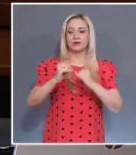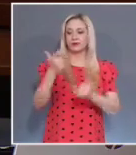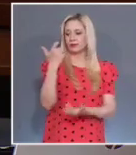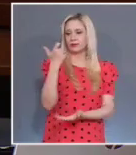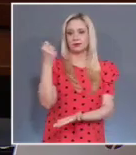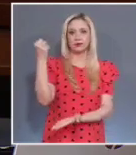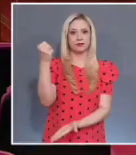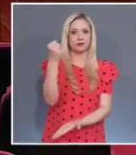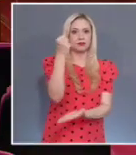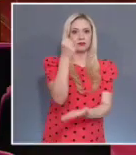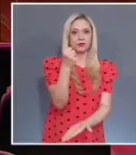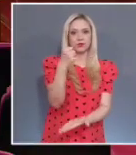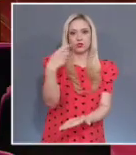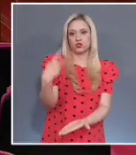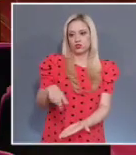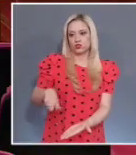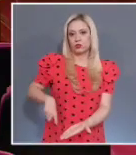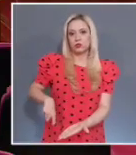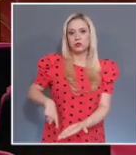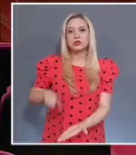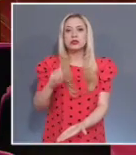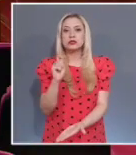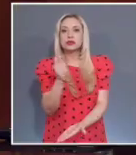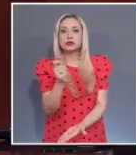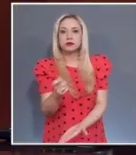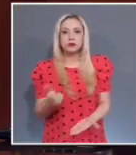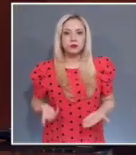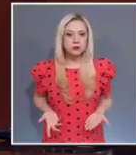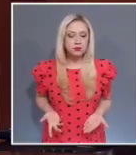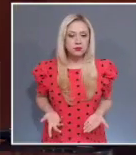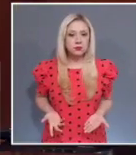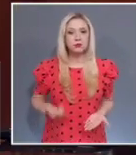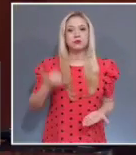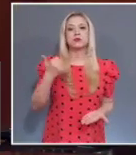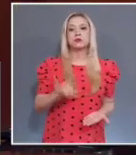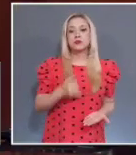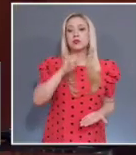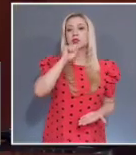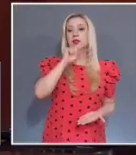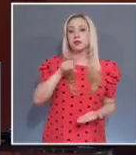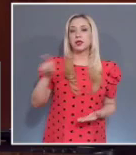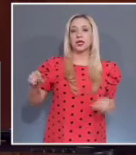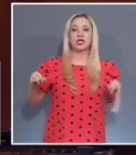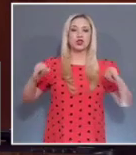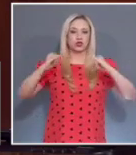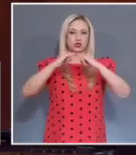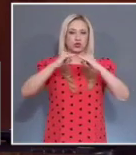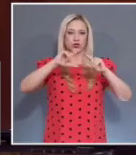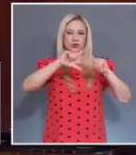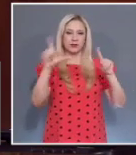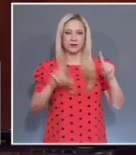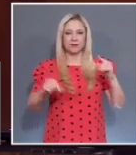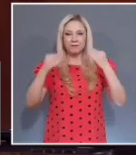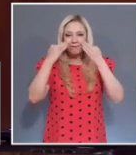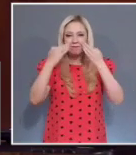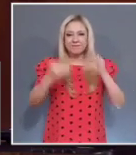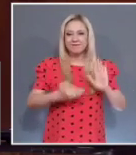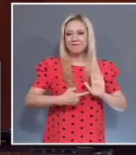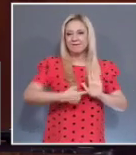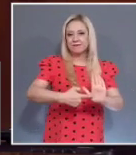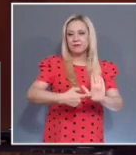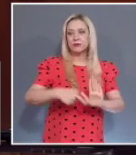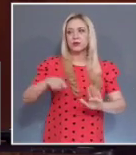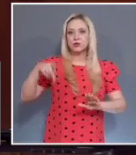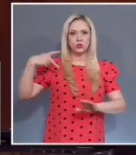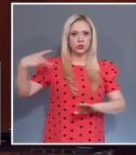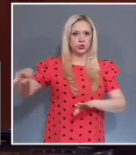recursos públicos. Además, impide que el Instituto Nacional de Transparencia ejerza debidamente su